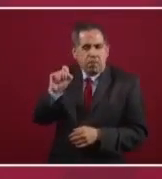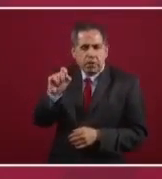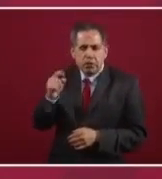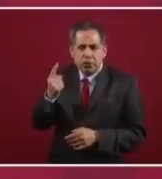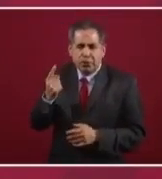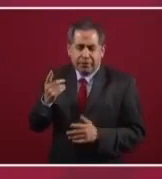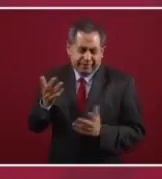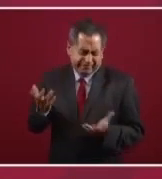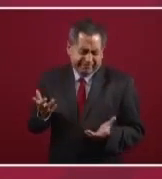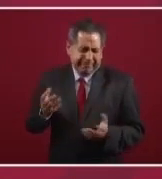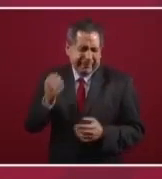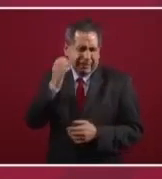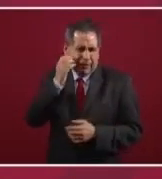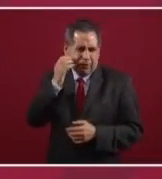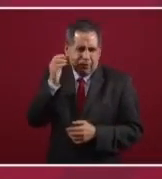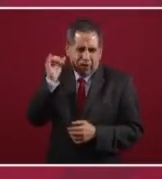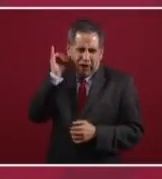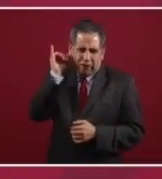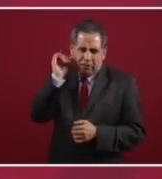21.